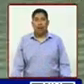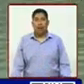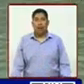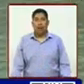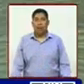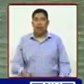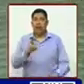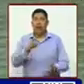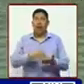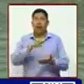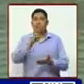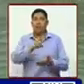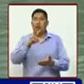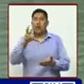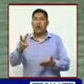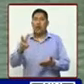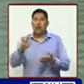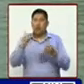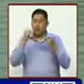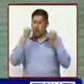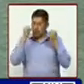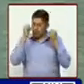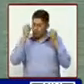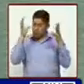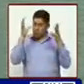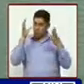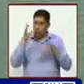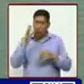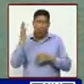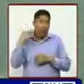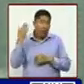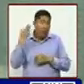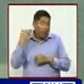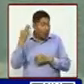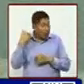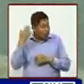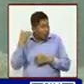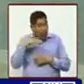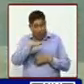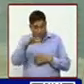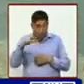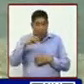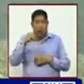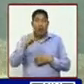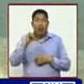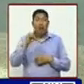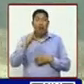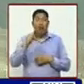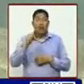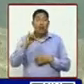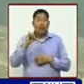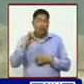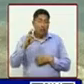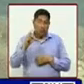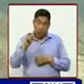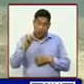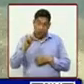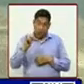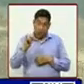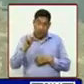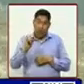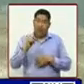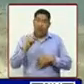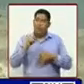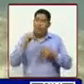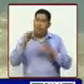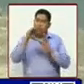Desde el año 2022 se sintió con fuerza la sequía también en la represa múltiple Misicuni. Más de medio millón de metros cúbicos se